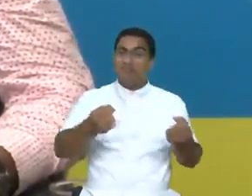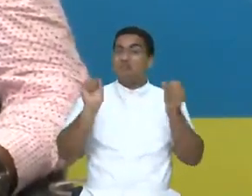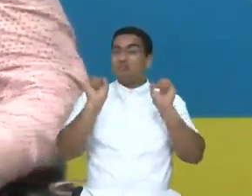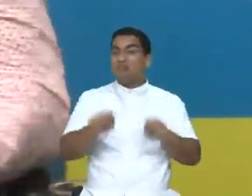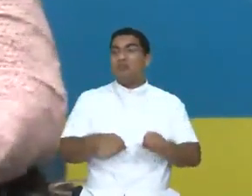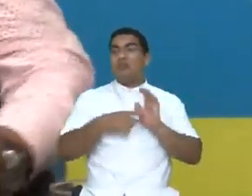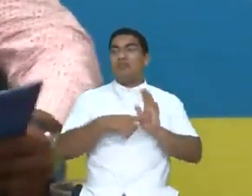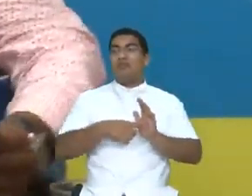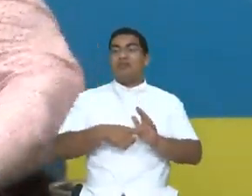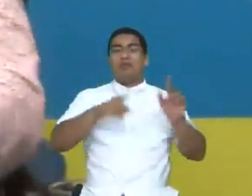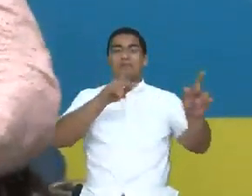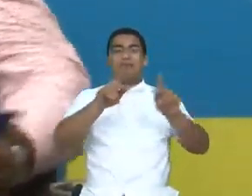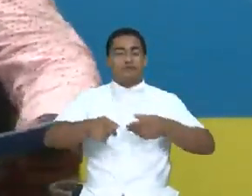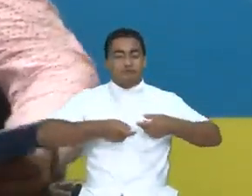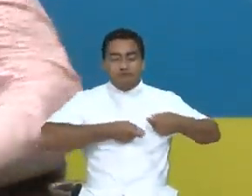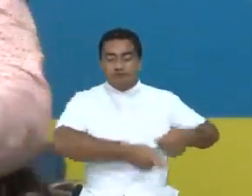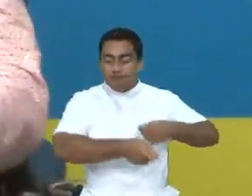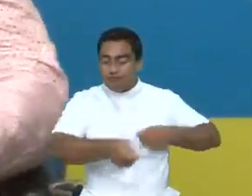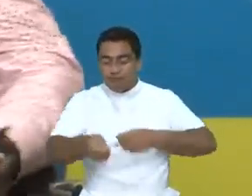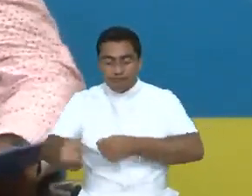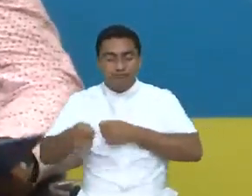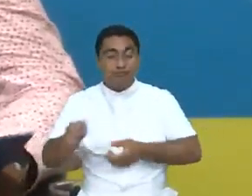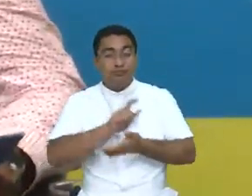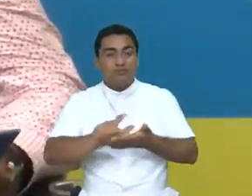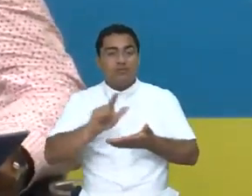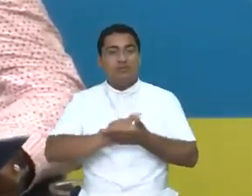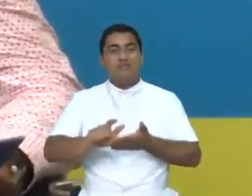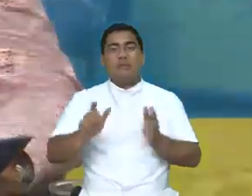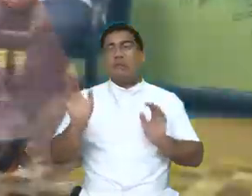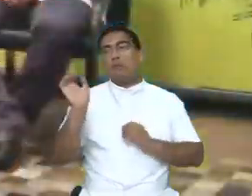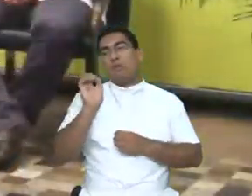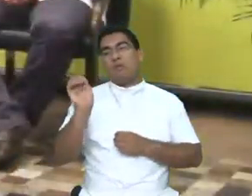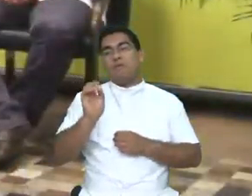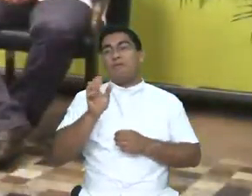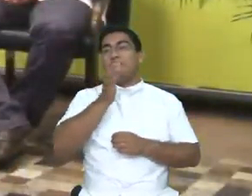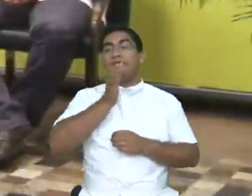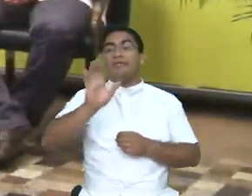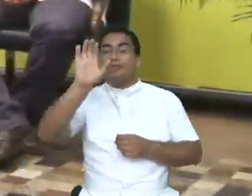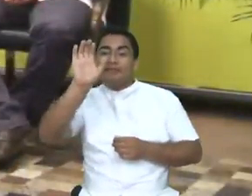que simplemente está limpiando, una ama de casa. Sí. Un niño que quizás